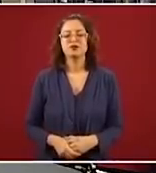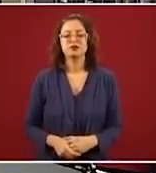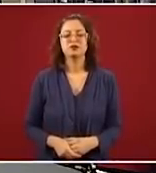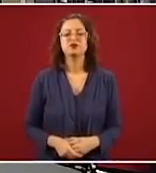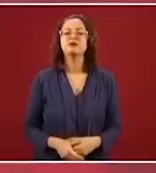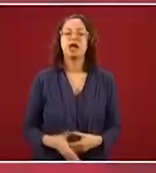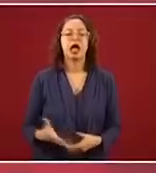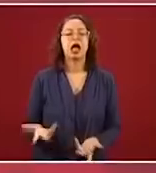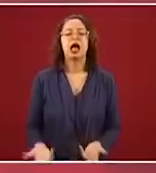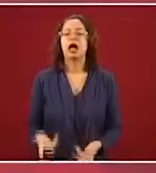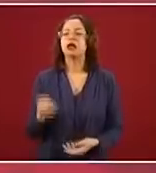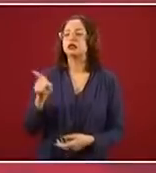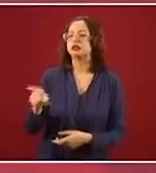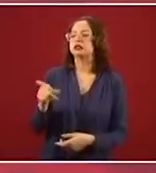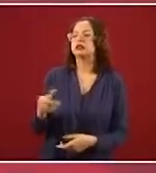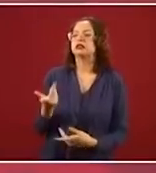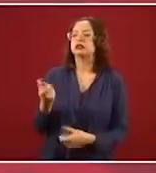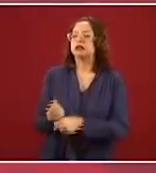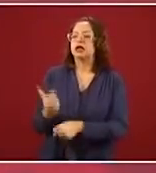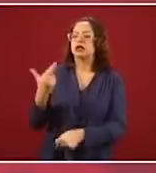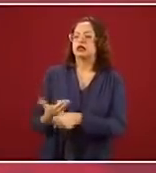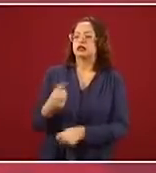muy buena relación con el secretario de Hacienda,